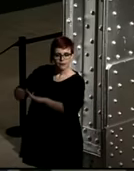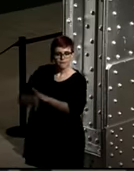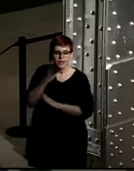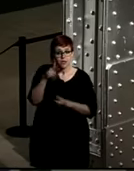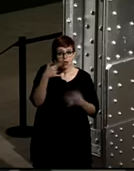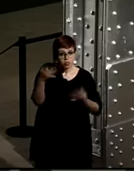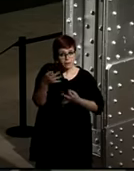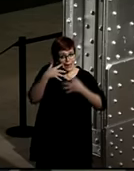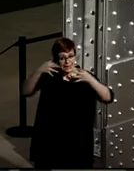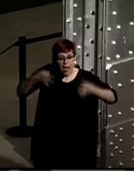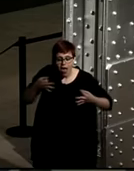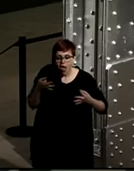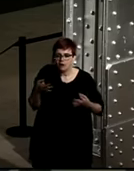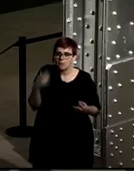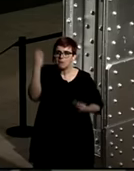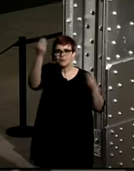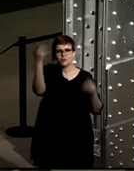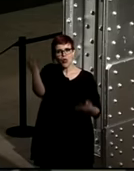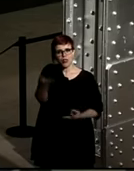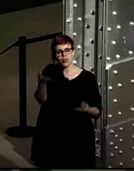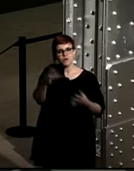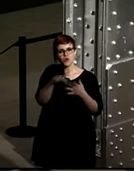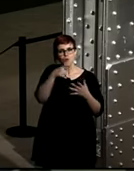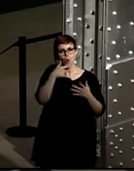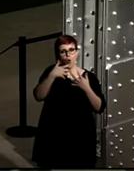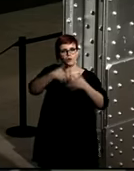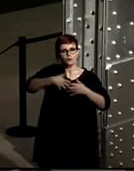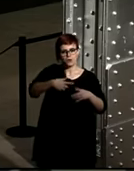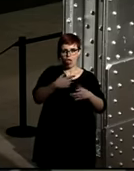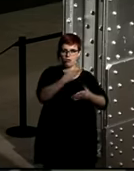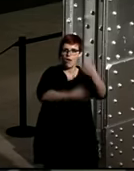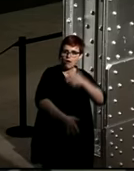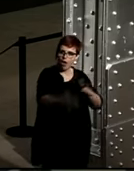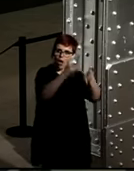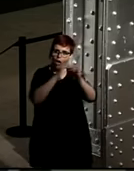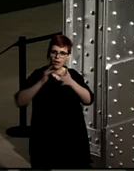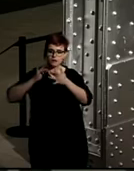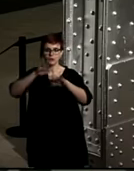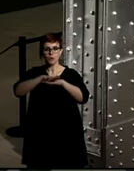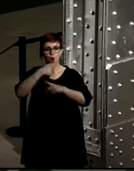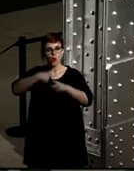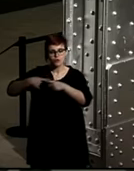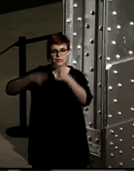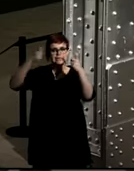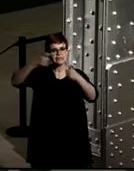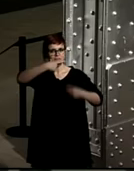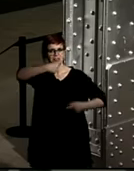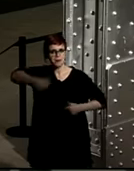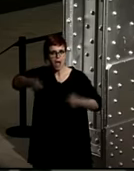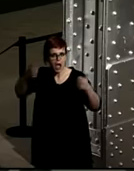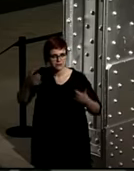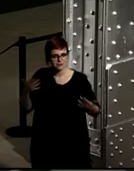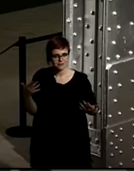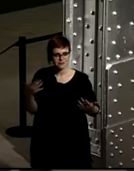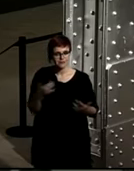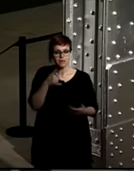algo un poco más, debería ser más una industria, deberíamos conseguir que ciertas cosas fueran un poco más fáciles, ¿no? Y